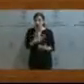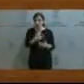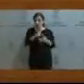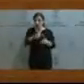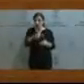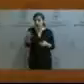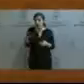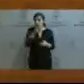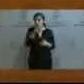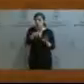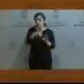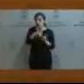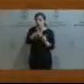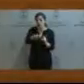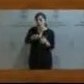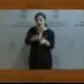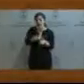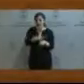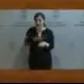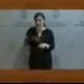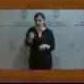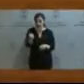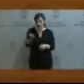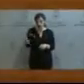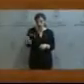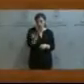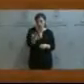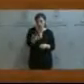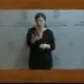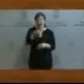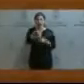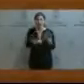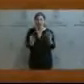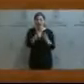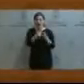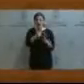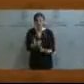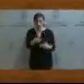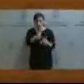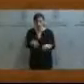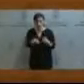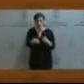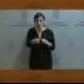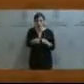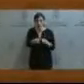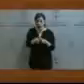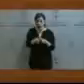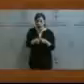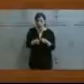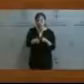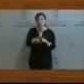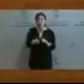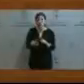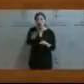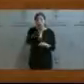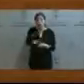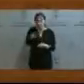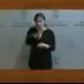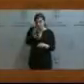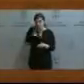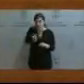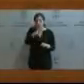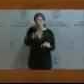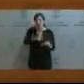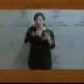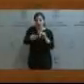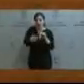de los puestos y características que sean necesarios y desarrollen una actualización periódica flexible para adaptarse con rapidez a las necesidades reales